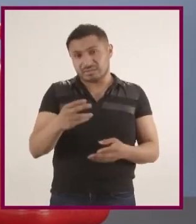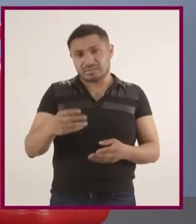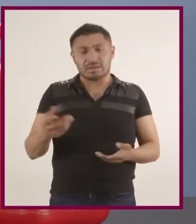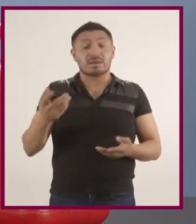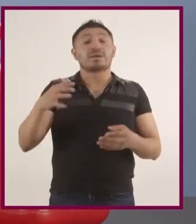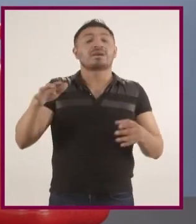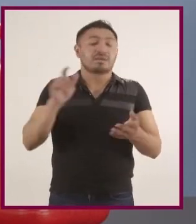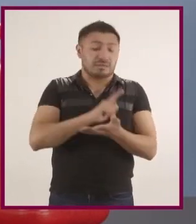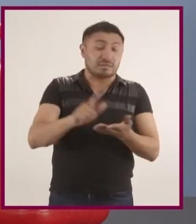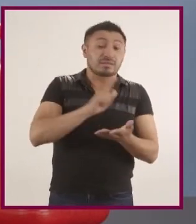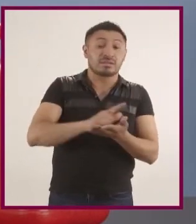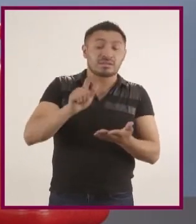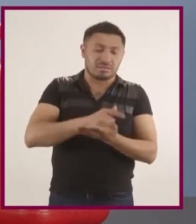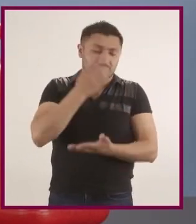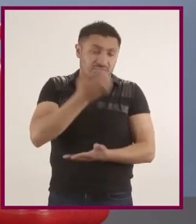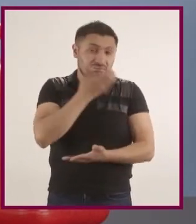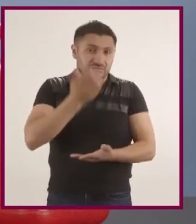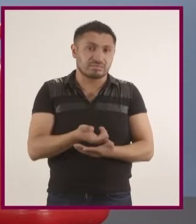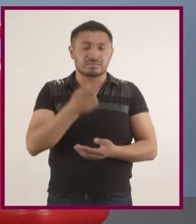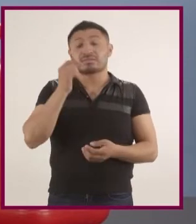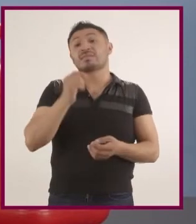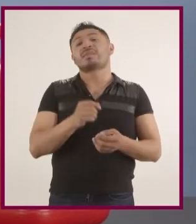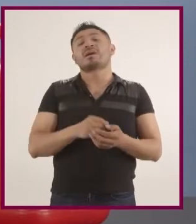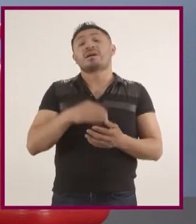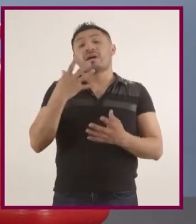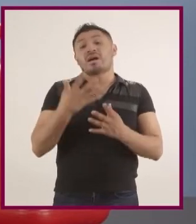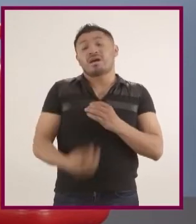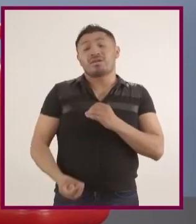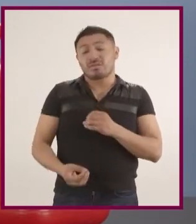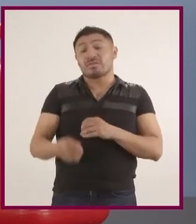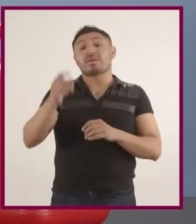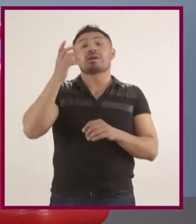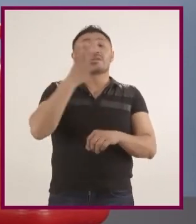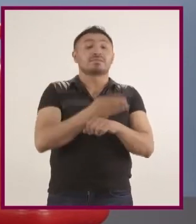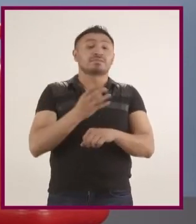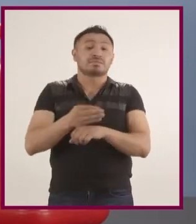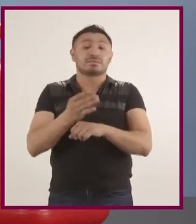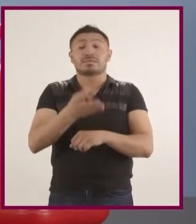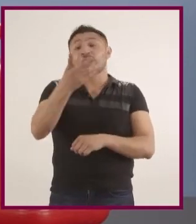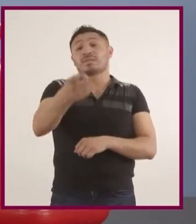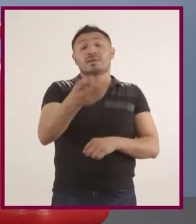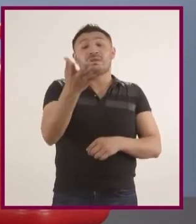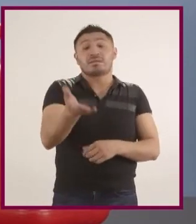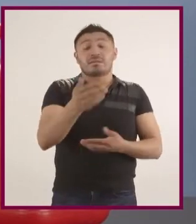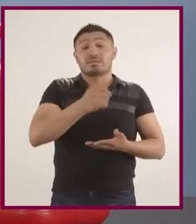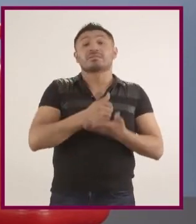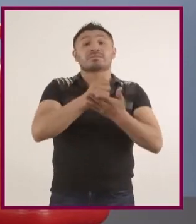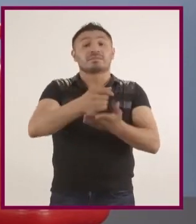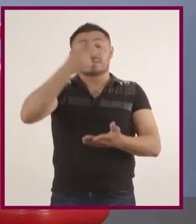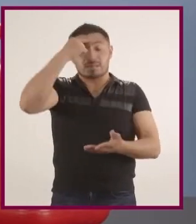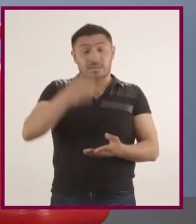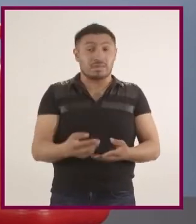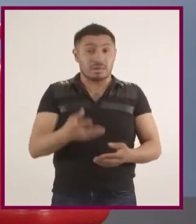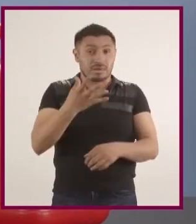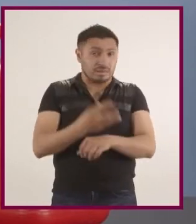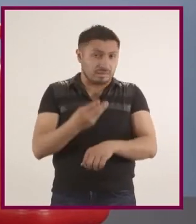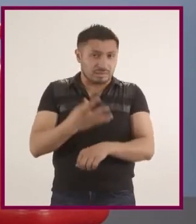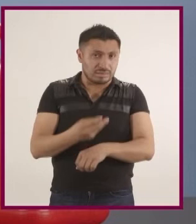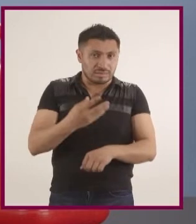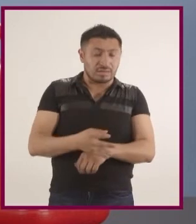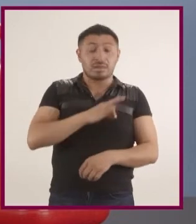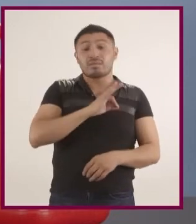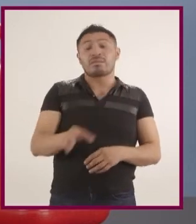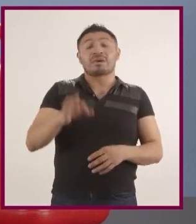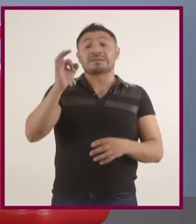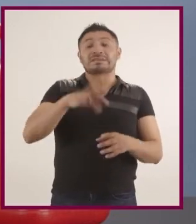limpiarlos regularmente también no ignorar las fugas pedir que lo reparen para evitar desperdicio de agua que pueden ser de gota en gota